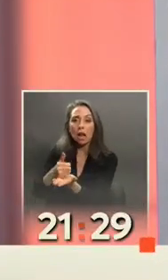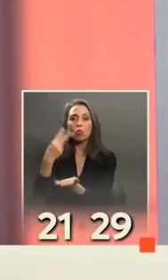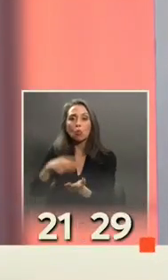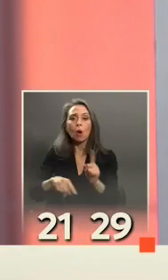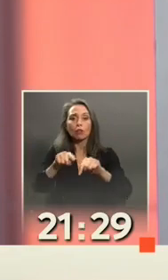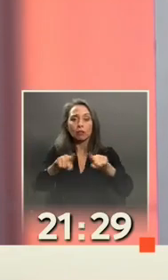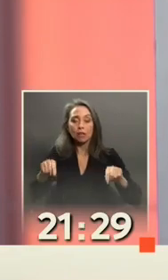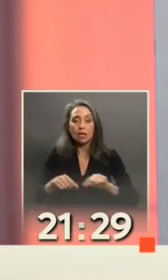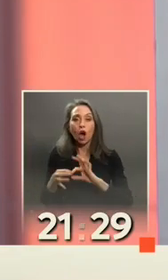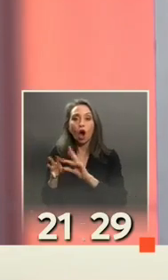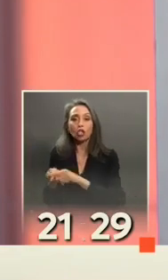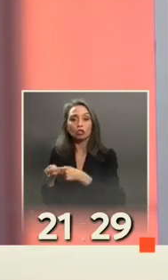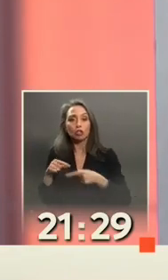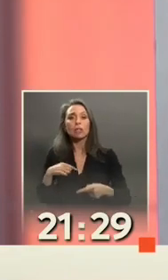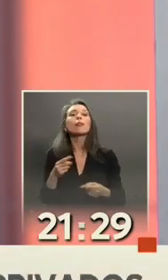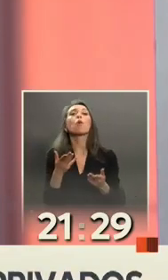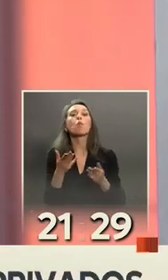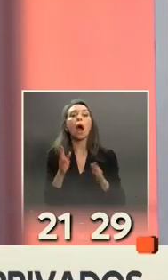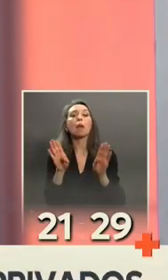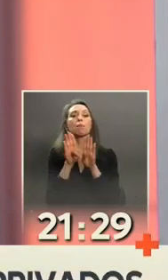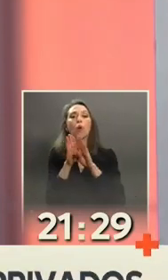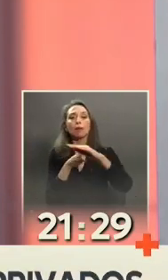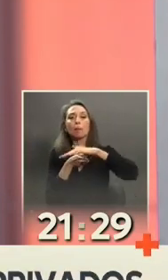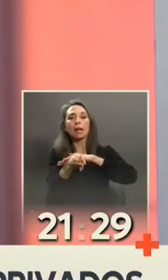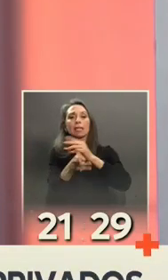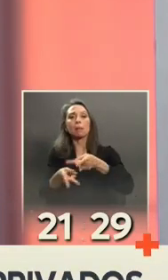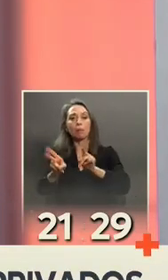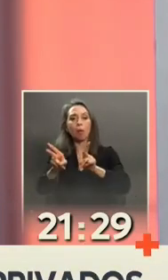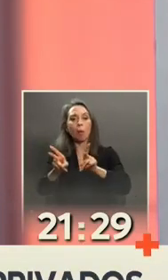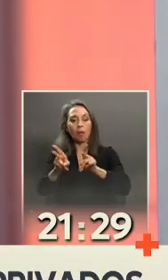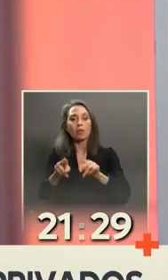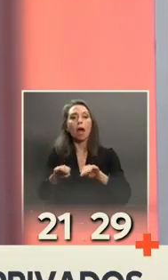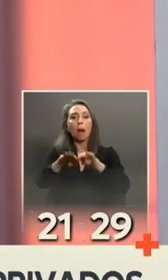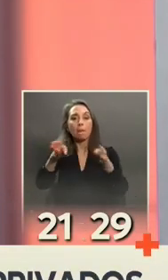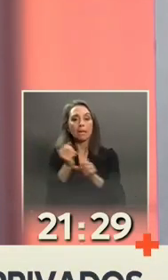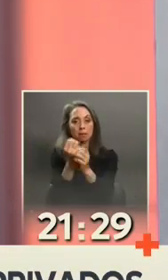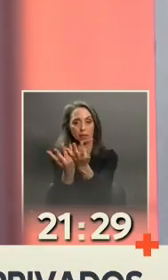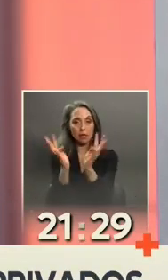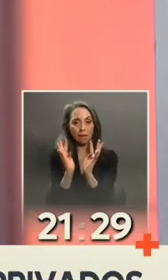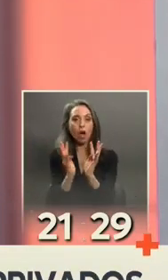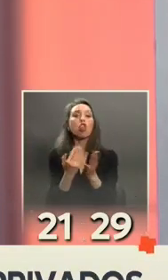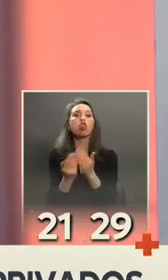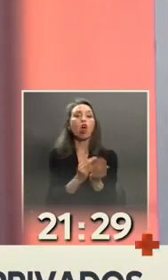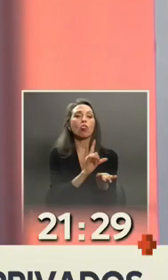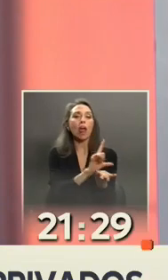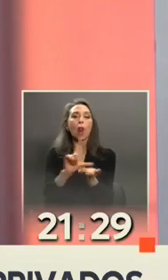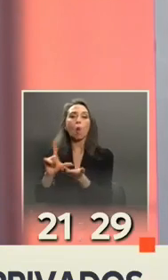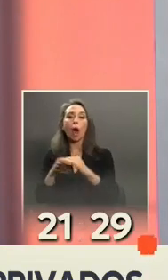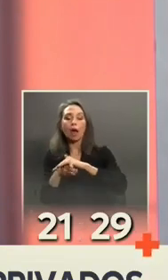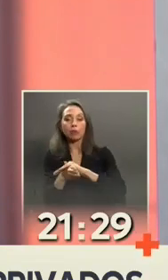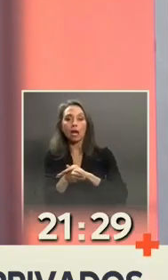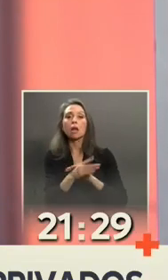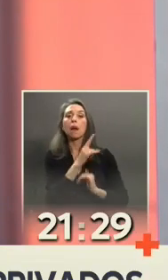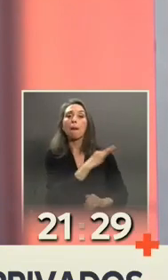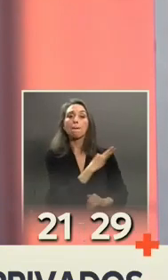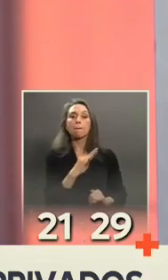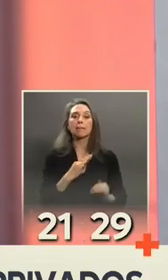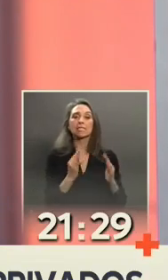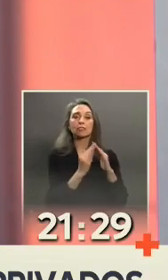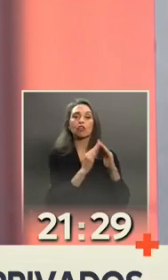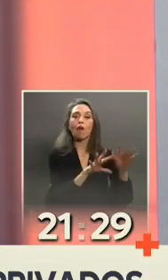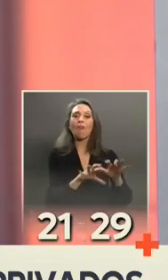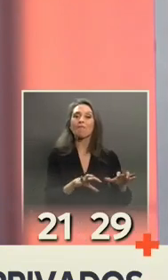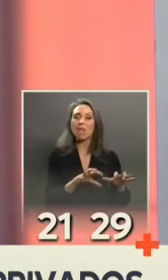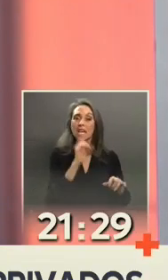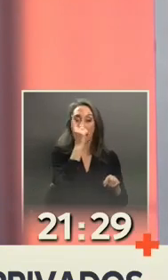civil, para fijar esos accesos. Entonces estamos haciendo una mesa de trabajo para fijar los accesos y también Vías Nacionales va a ser un visor territorial para que